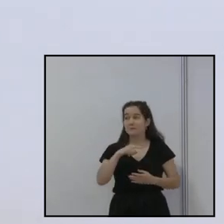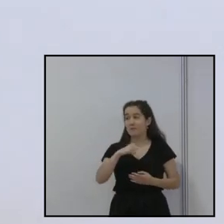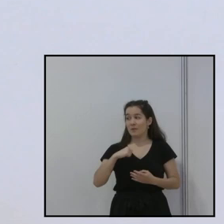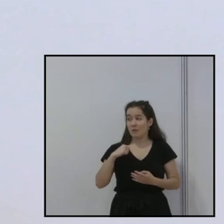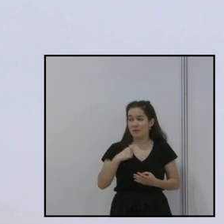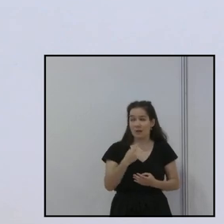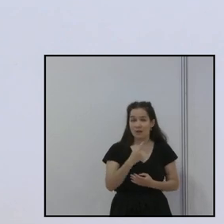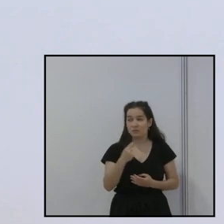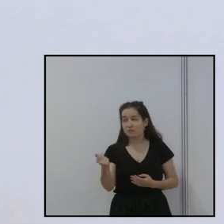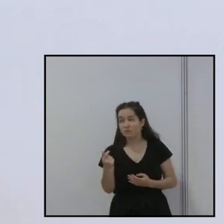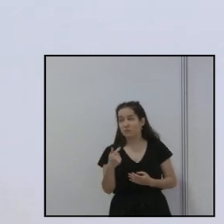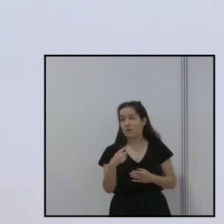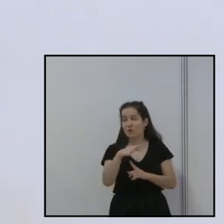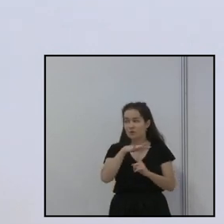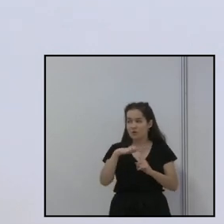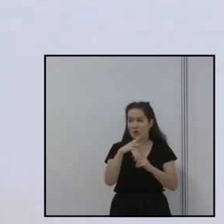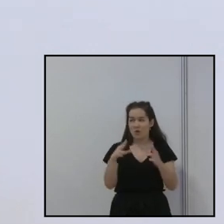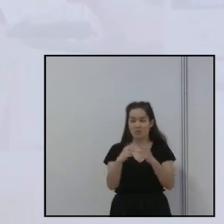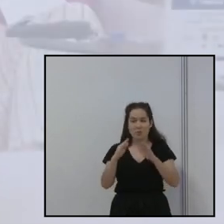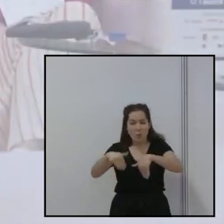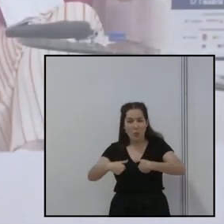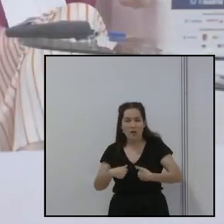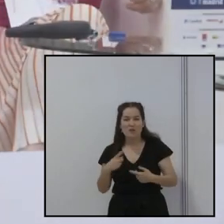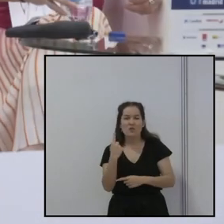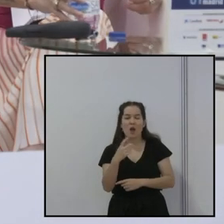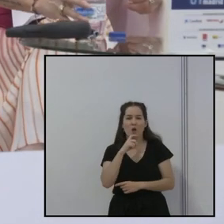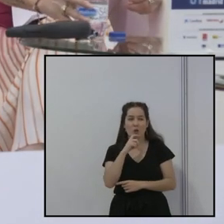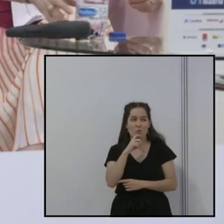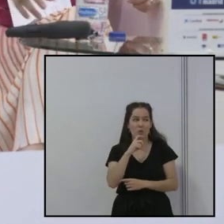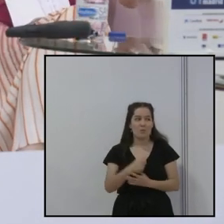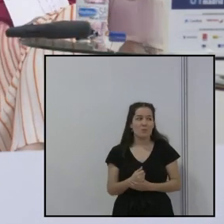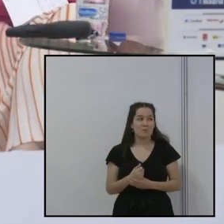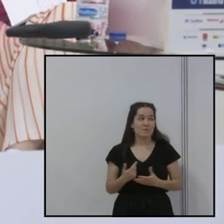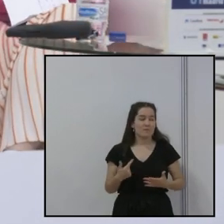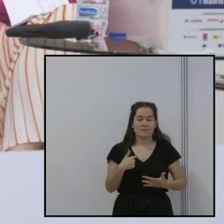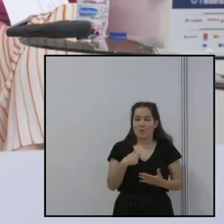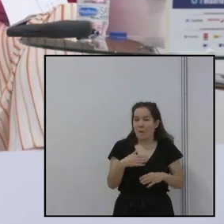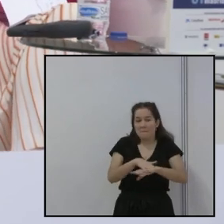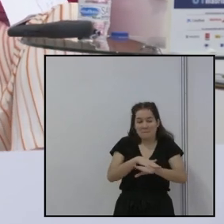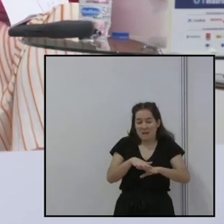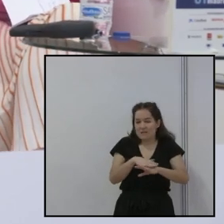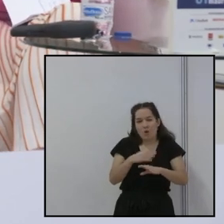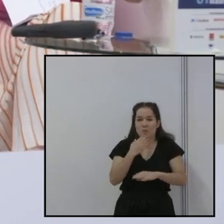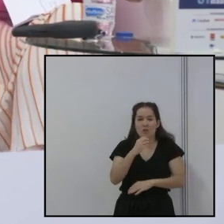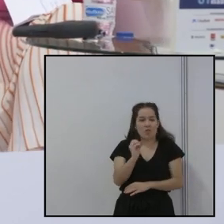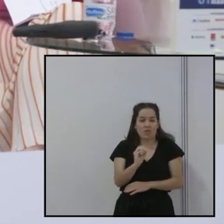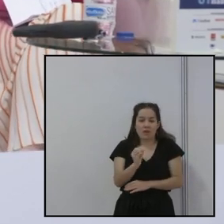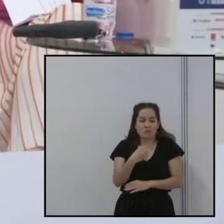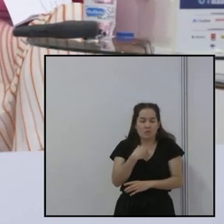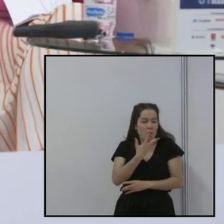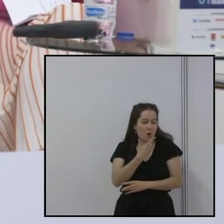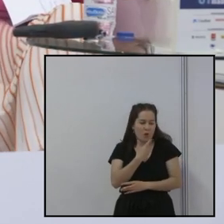entorno social, ¿cómo es esa soledad? Bueno, todo es nuevo y todo es cero. No conoces nada, no reconoces nada y nada tiene sentido. O